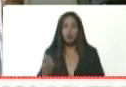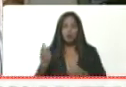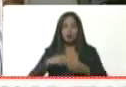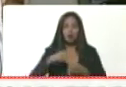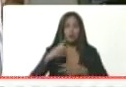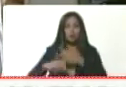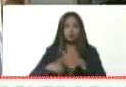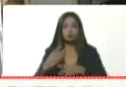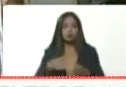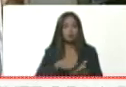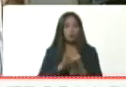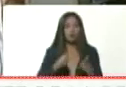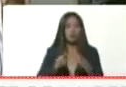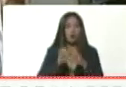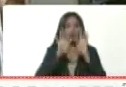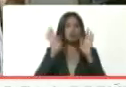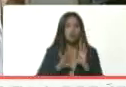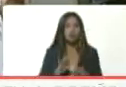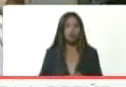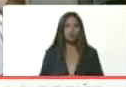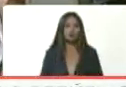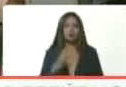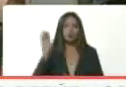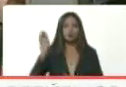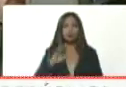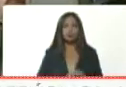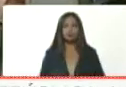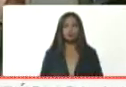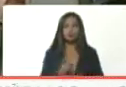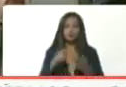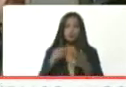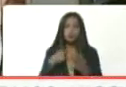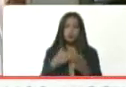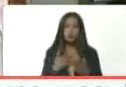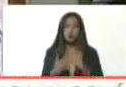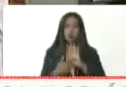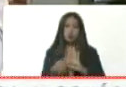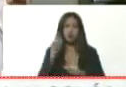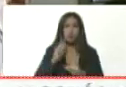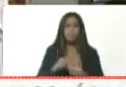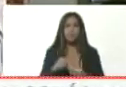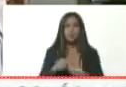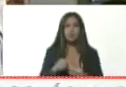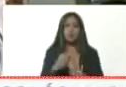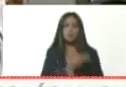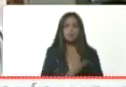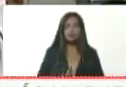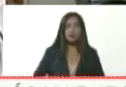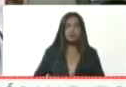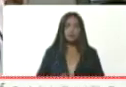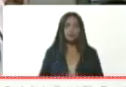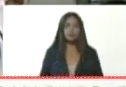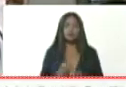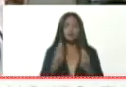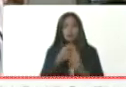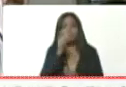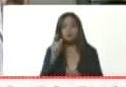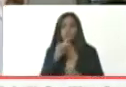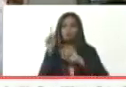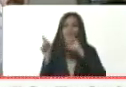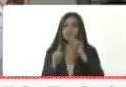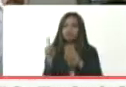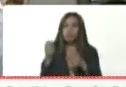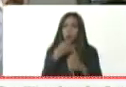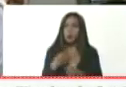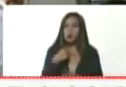producción soberana del país otra cosa que quiero destacar antes presidente mucha gente nos pregunta bueno